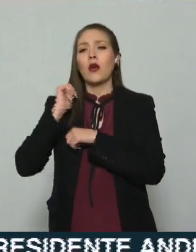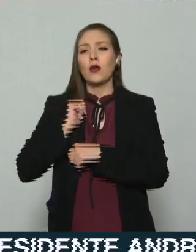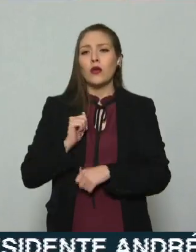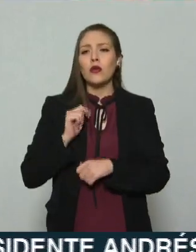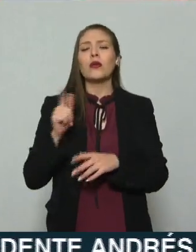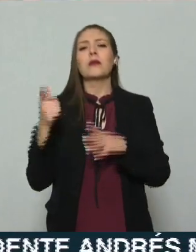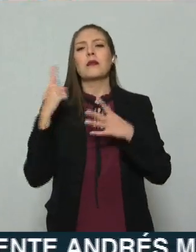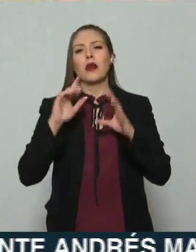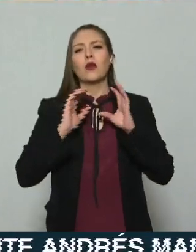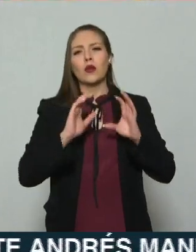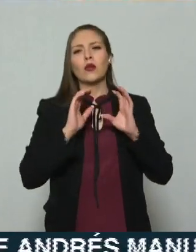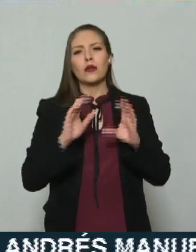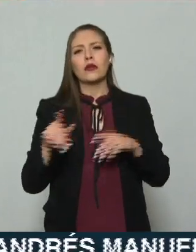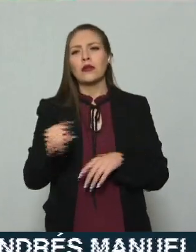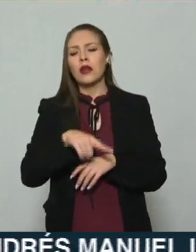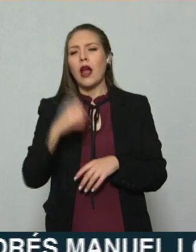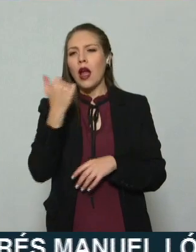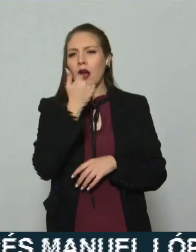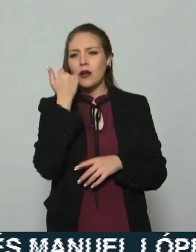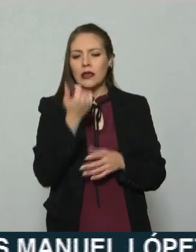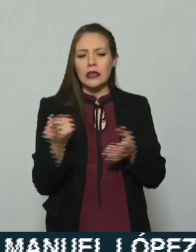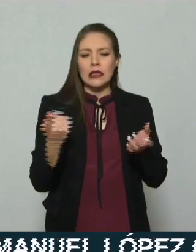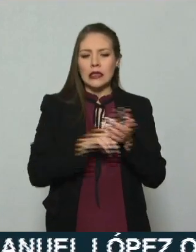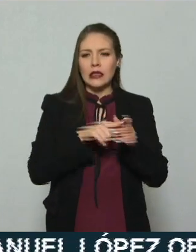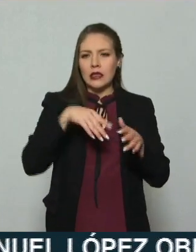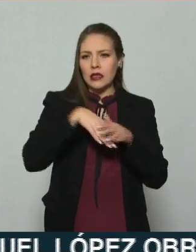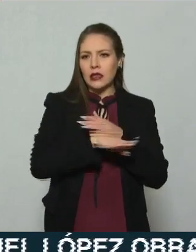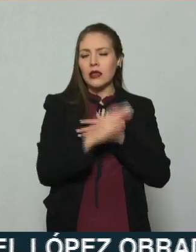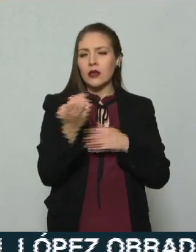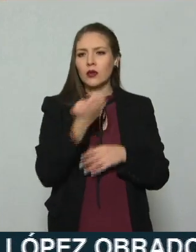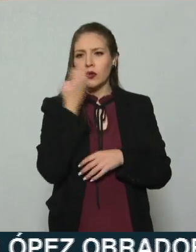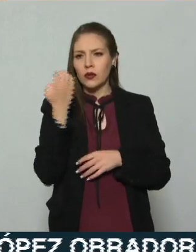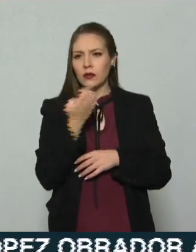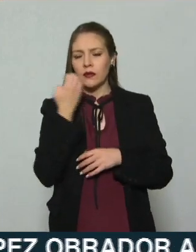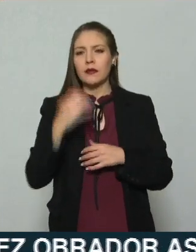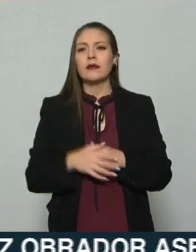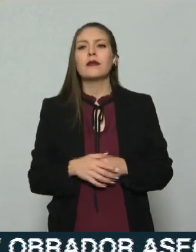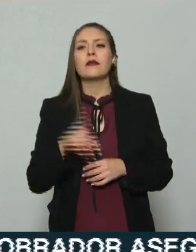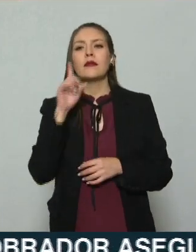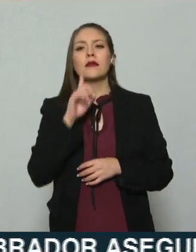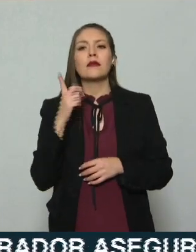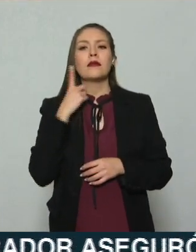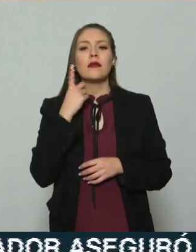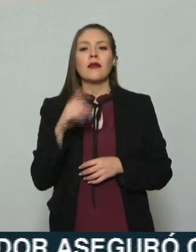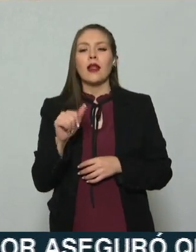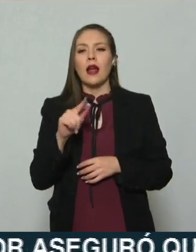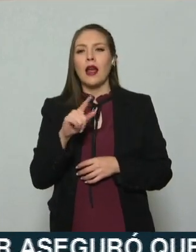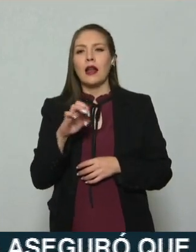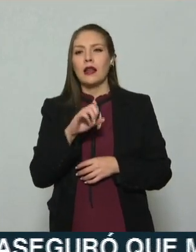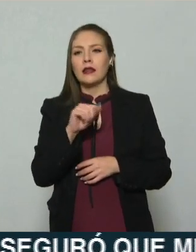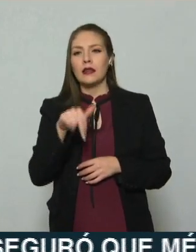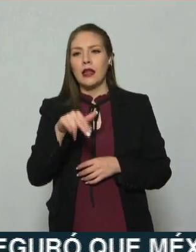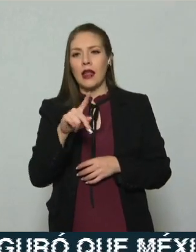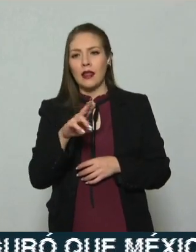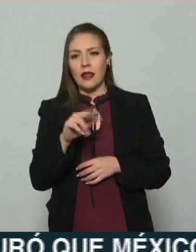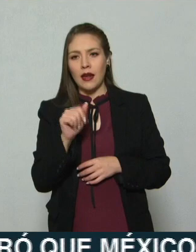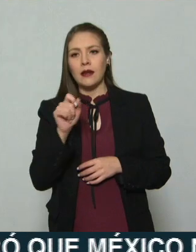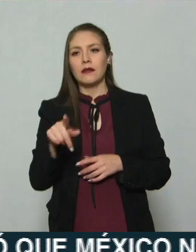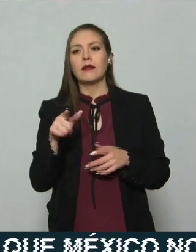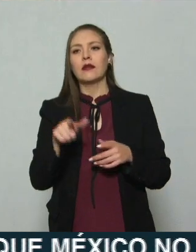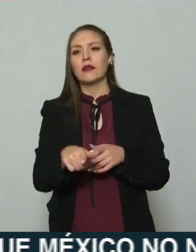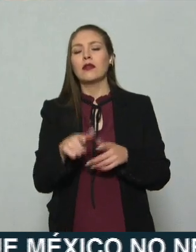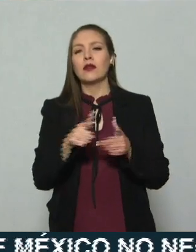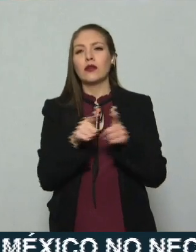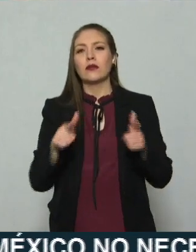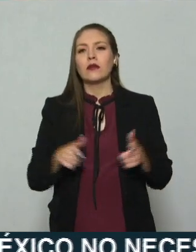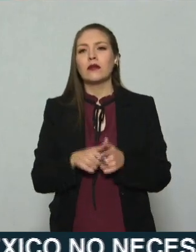proteger a los estudiantes dentro de los planteles educativos. La diputada Alessandra Rojo de la Vega Piccolo, coordinadora del Partido Verde Ecologista, dijo que